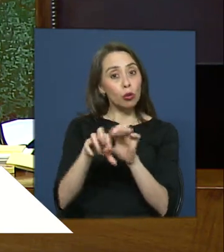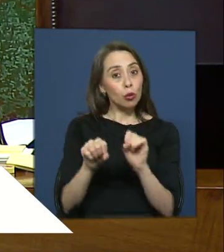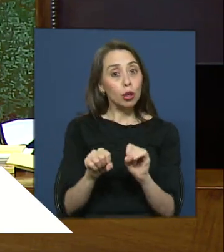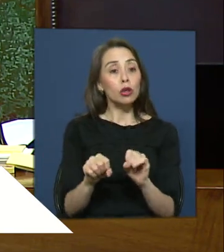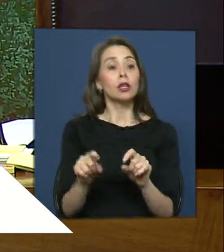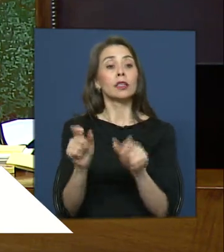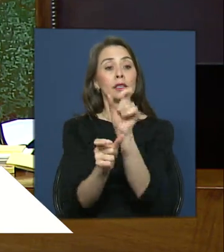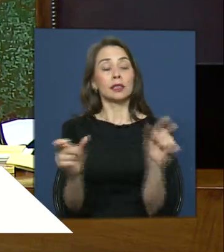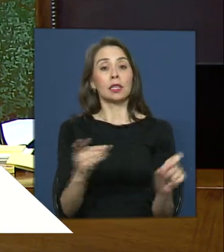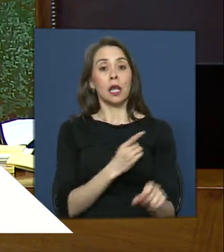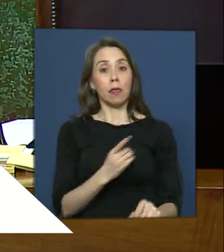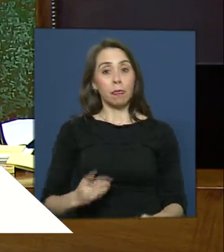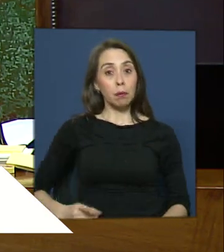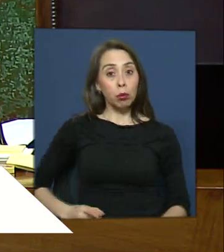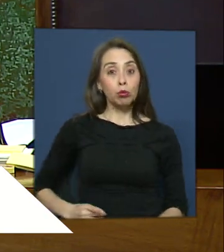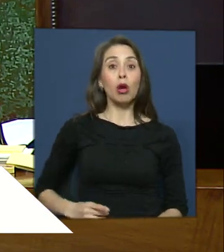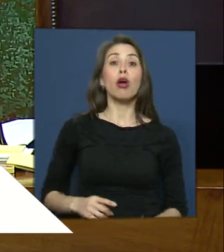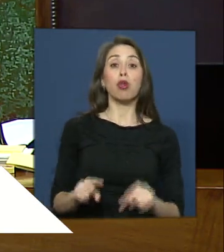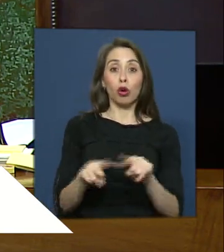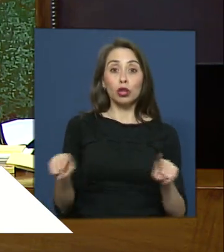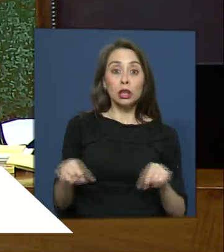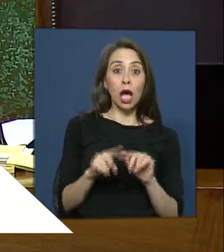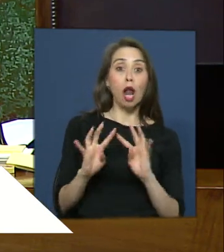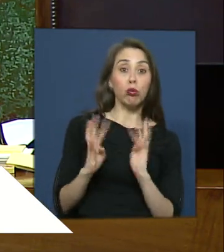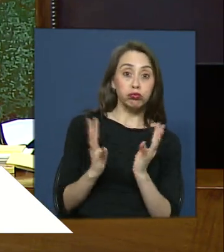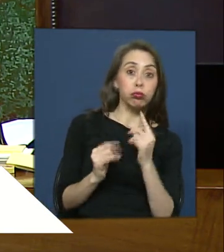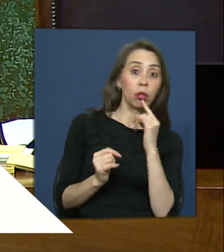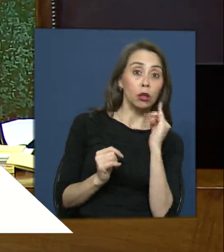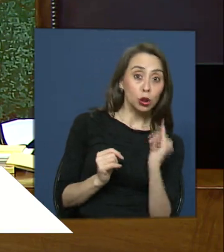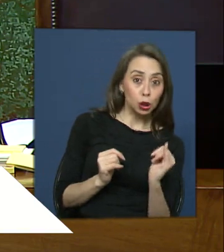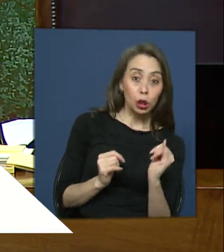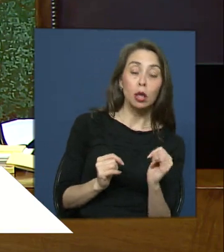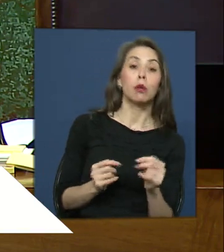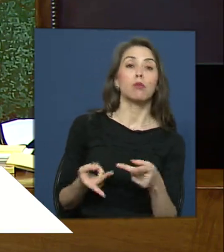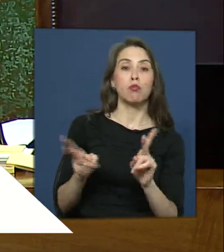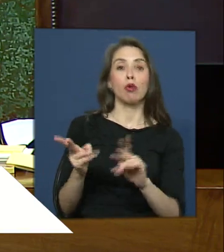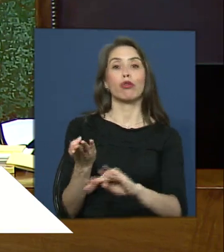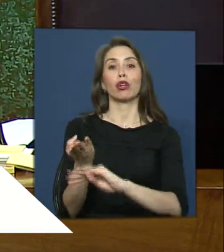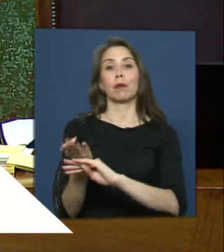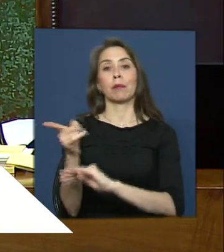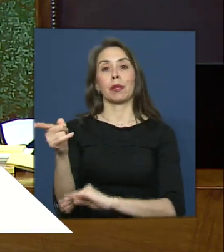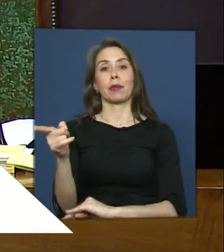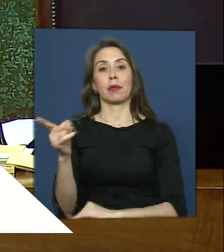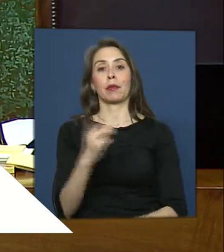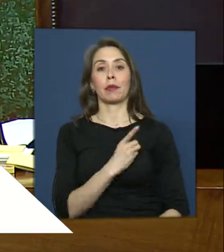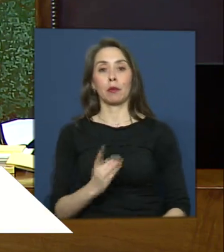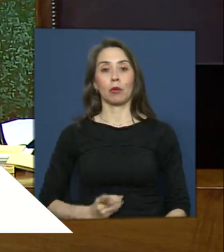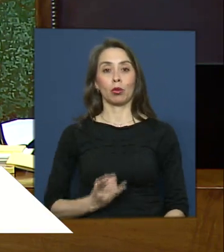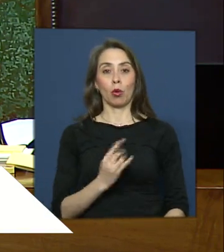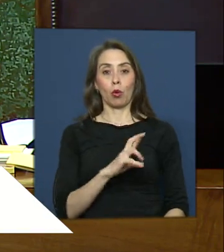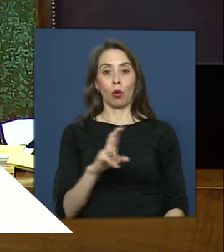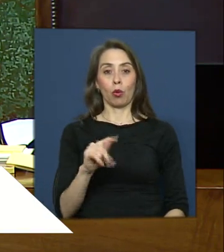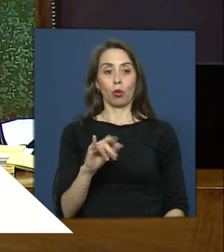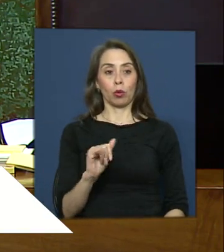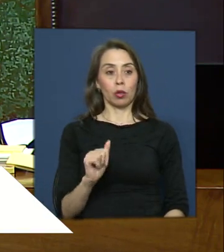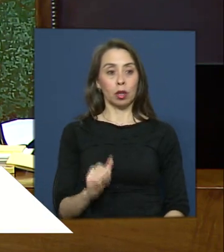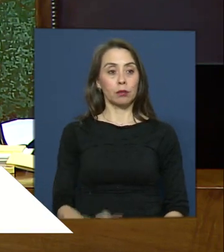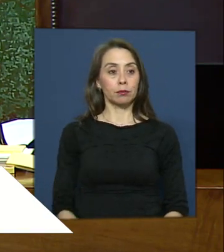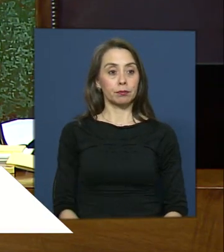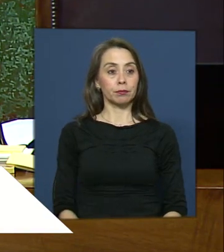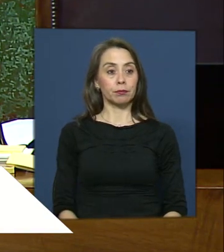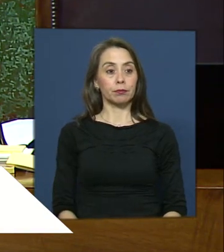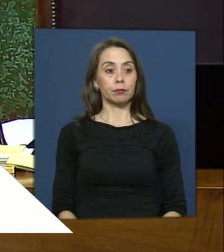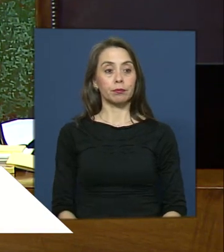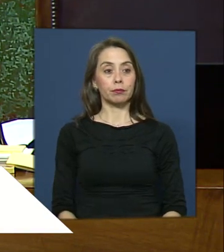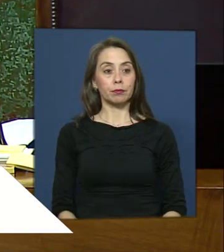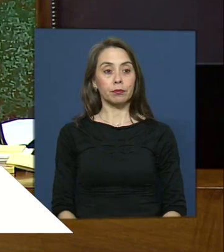conveniente la sala, accederíamos a la petición formal del diputado Urrutia y estaríamos llevando a